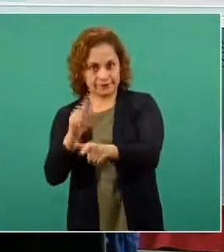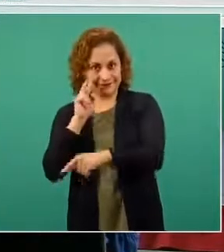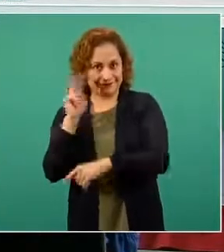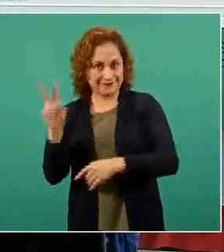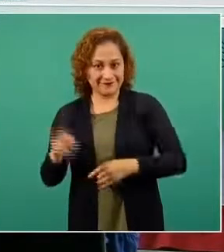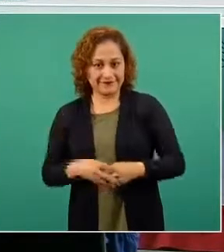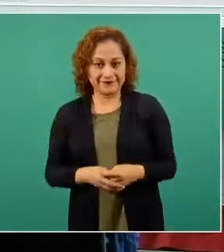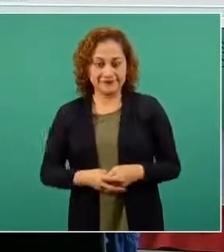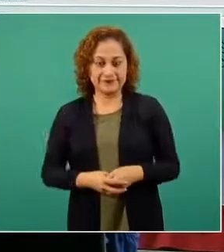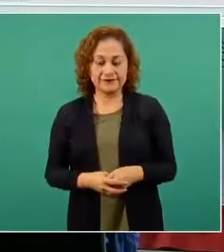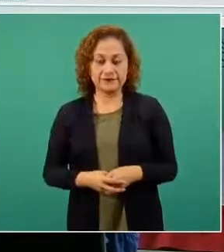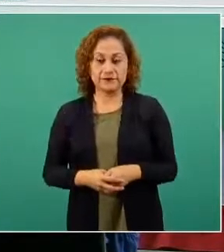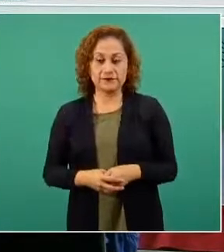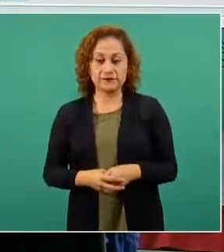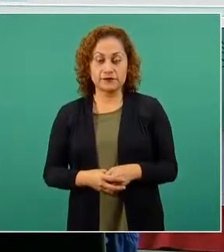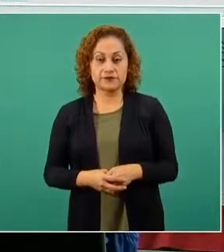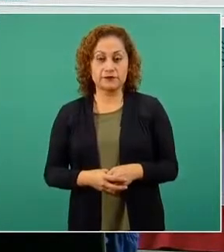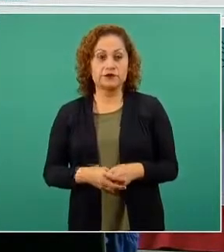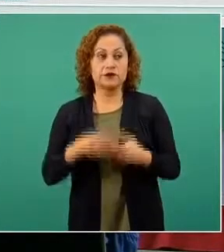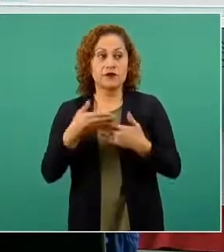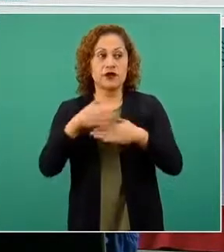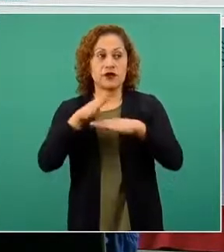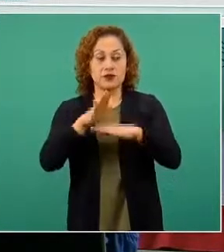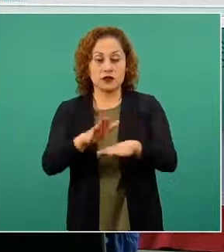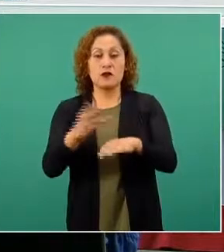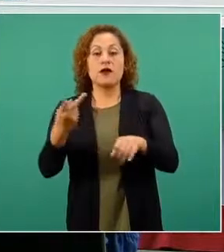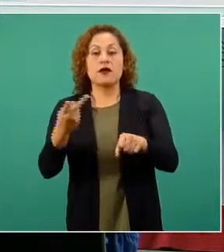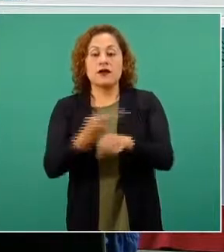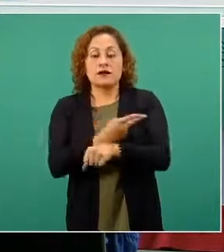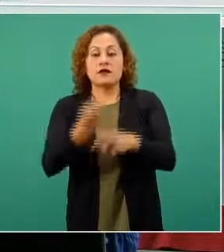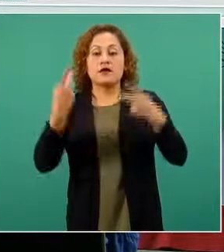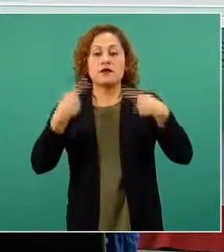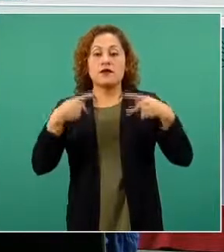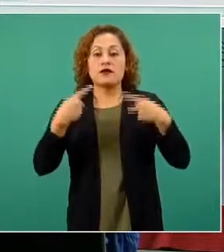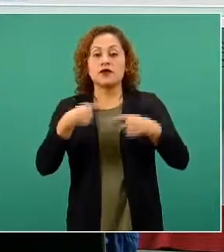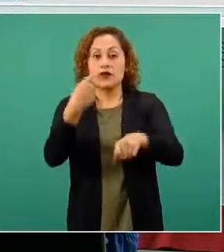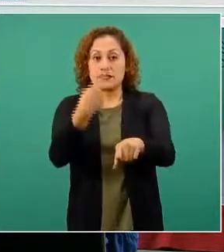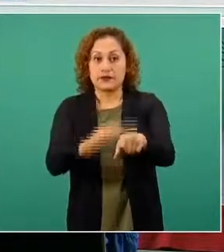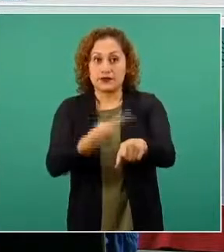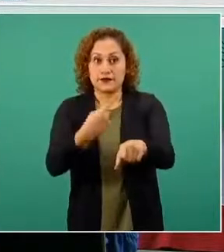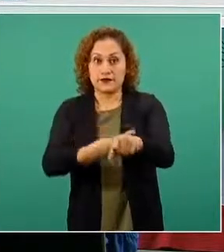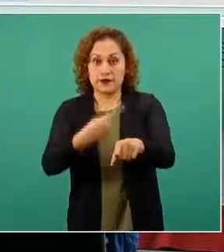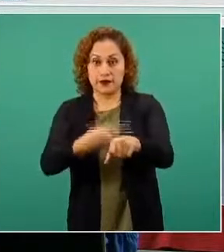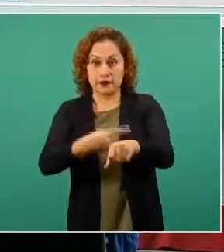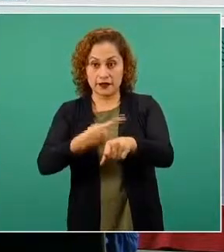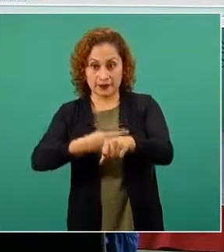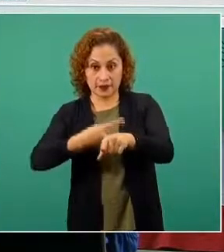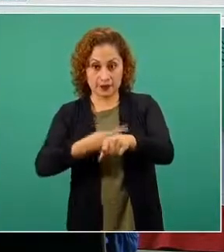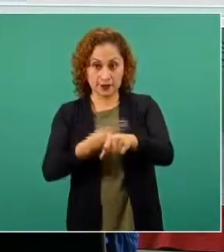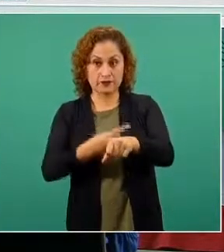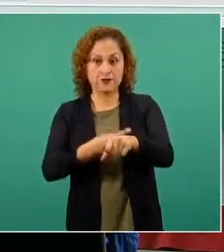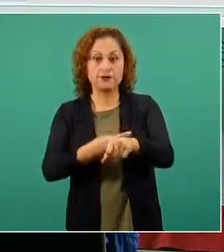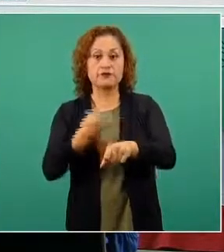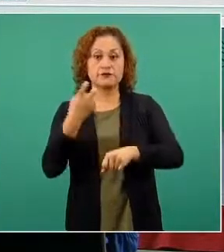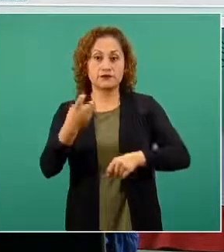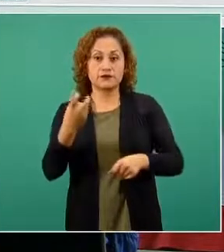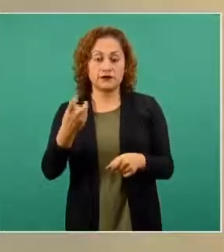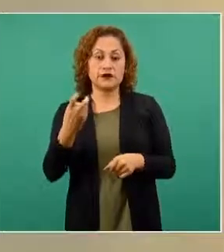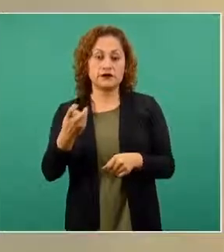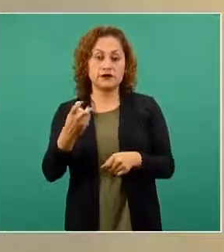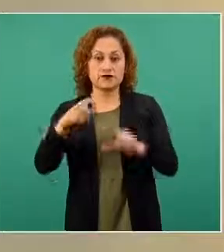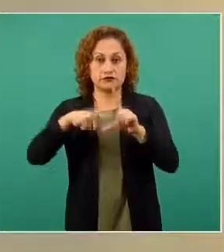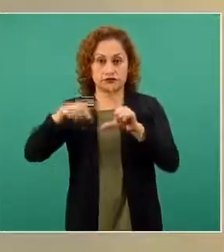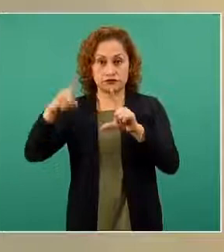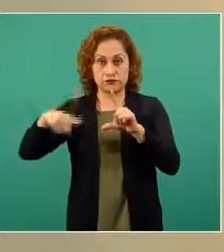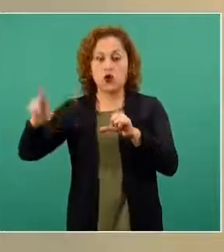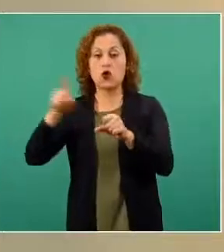momento. Respecto a los casos estimados, a los que corresponde precisamente esta línea azul, esta gráfica, son